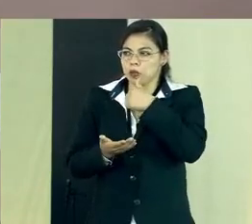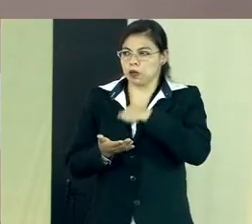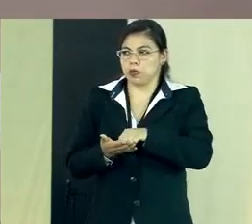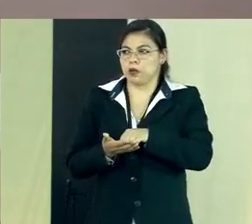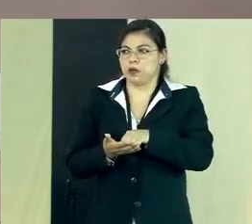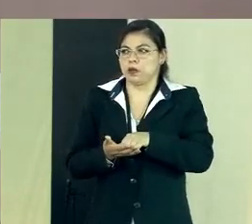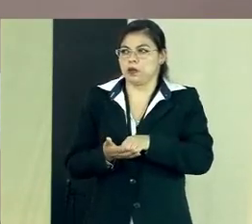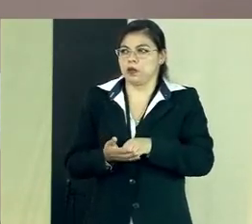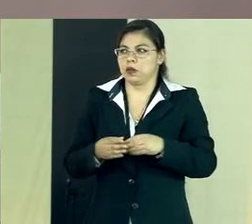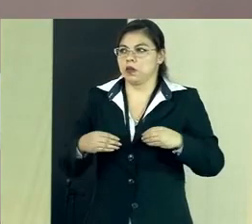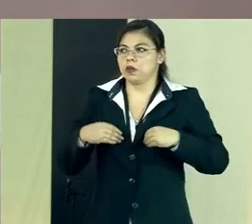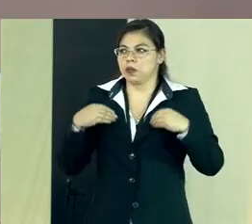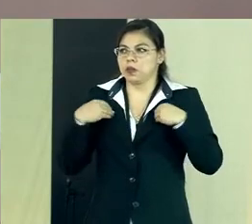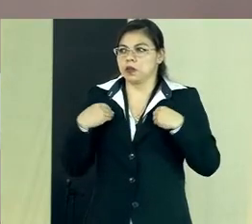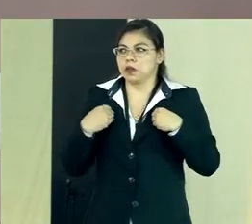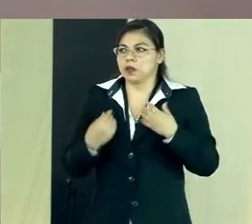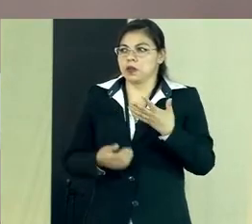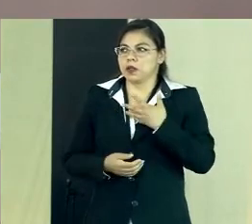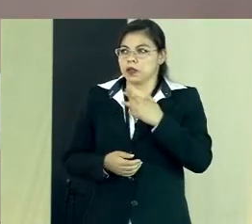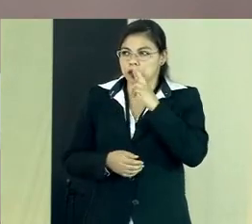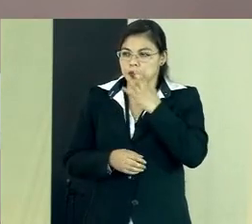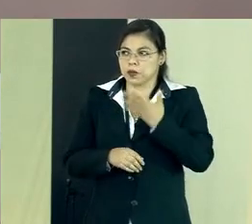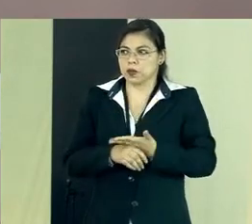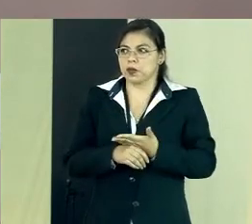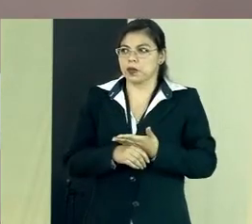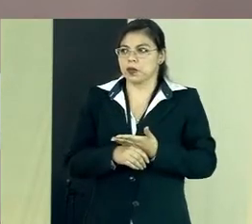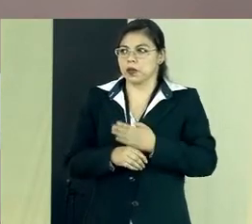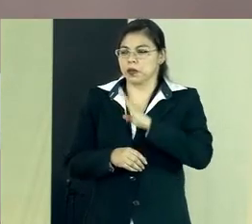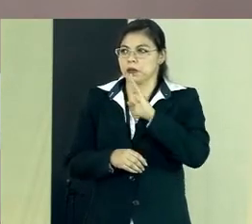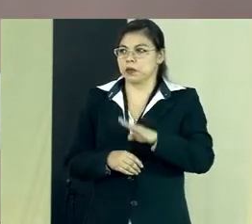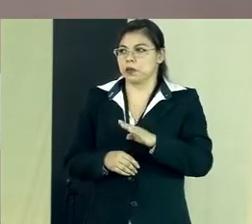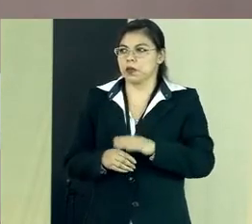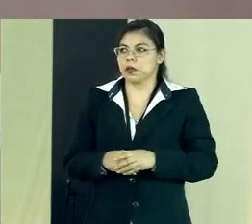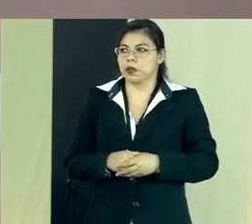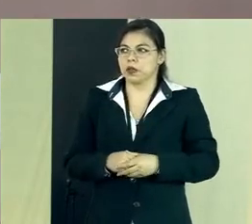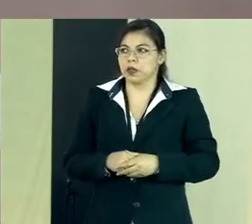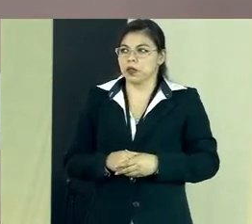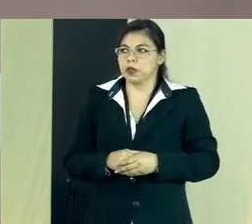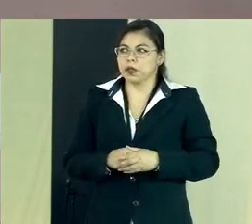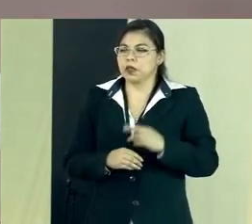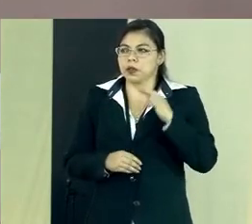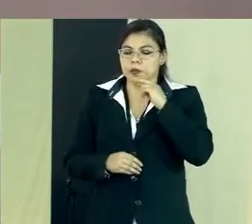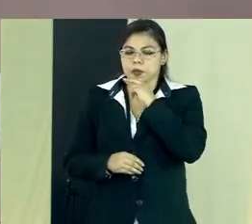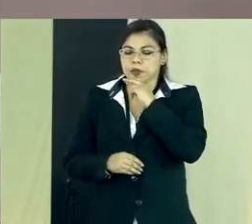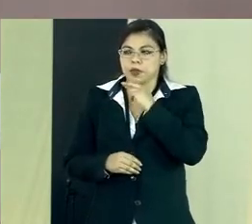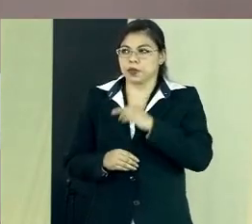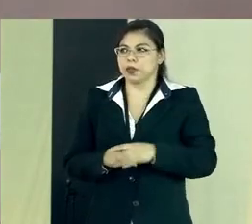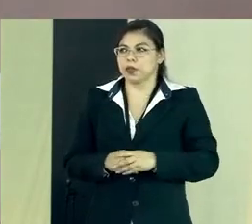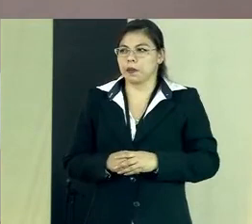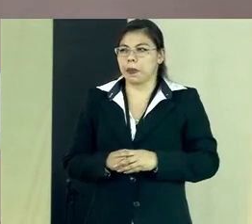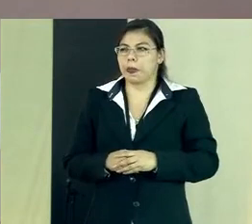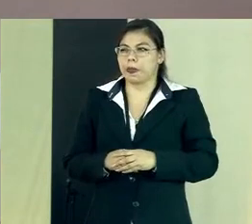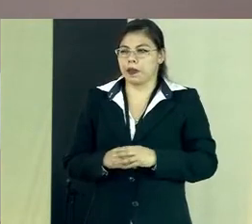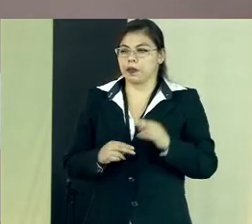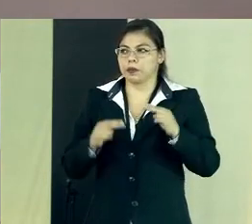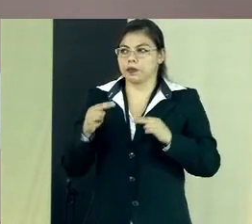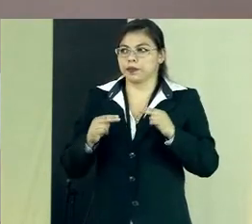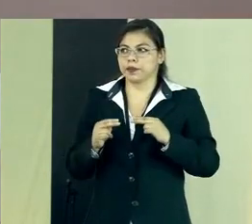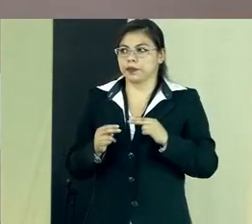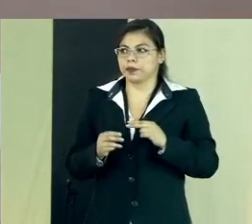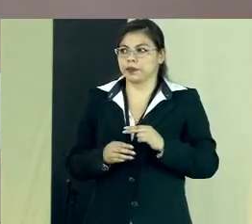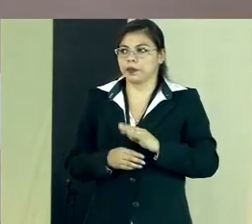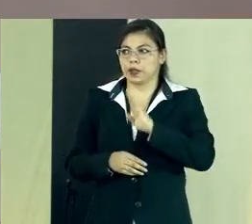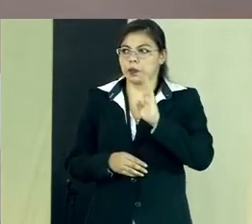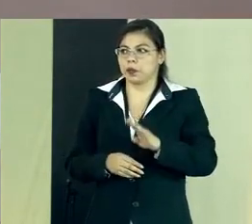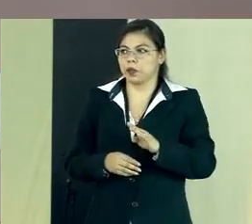es el responsable de las muertes prematuras eran mapas de mortalidad del metro